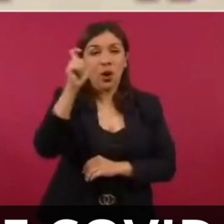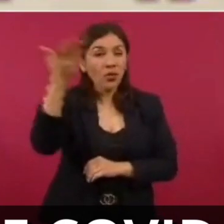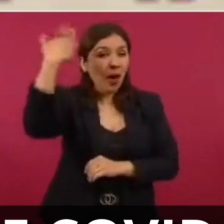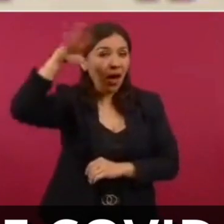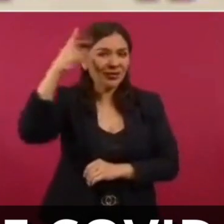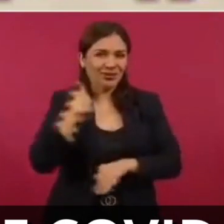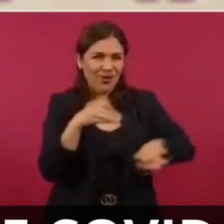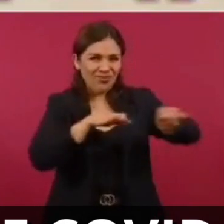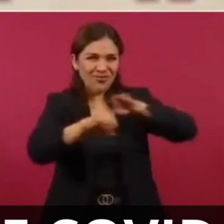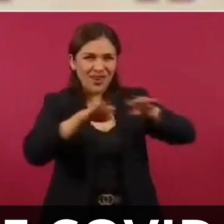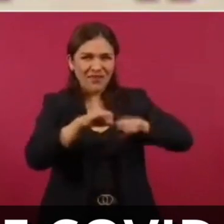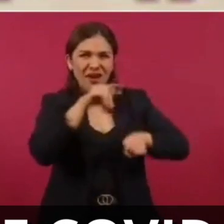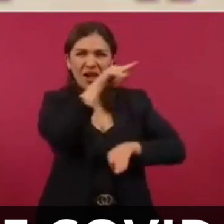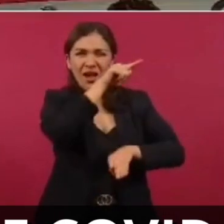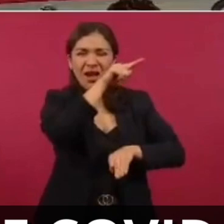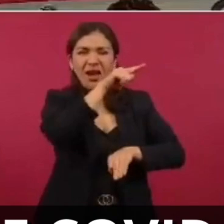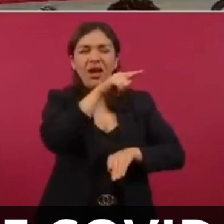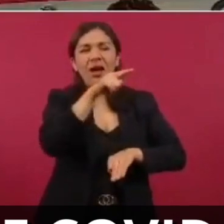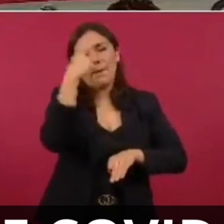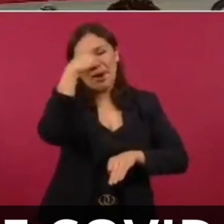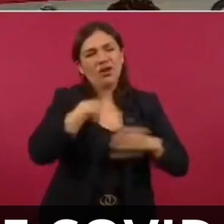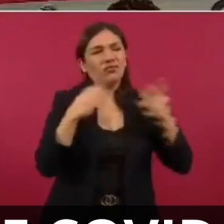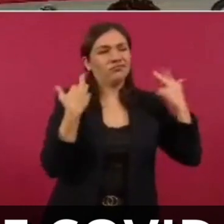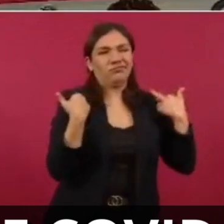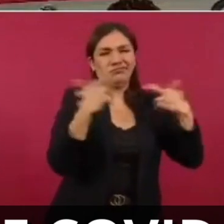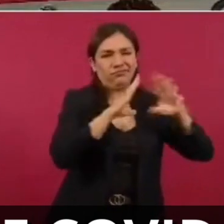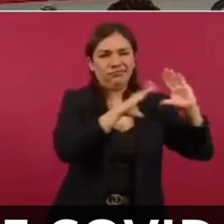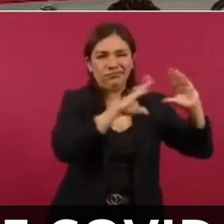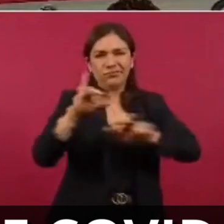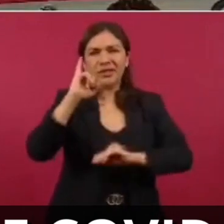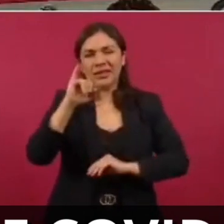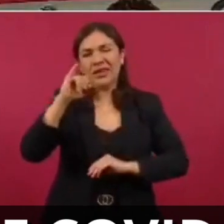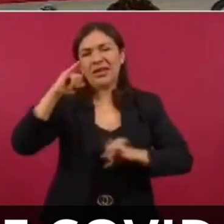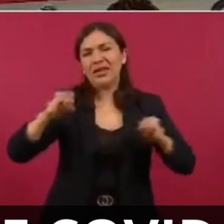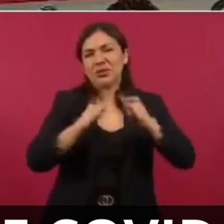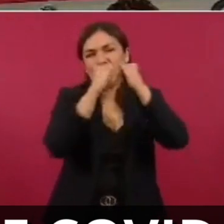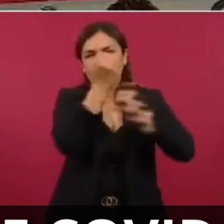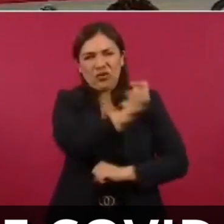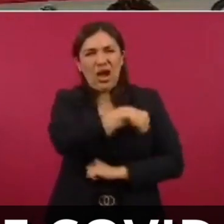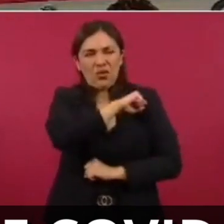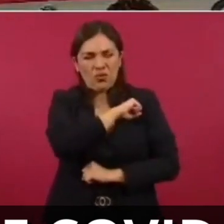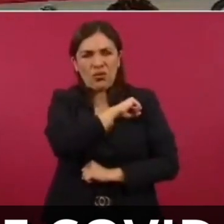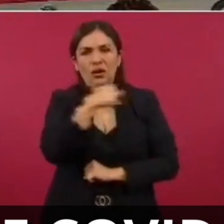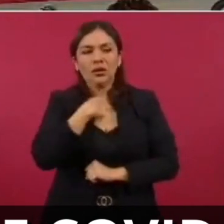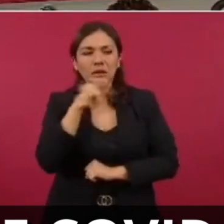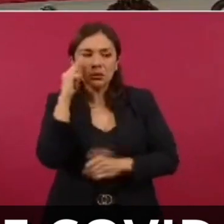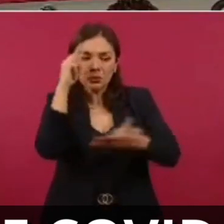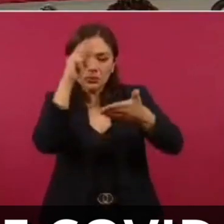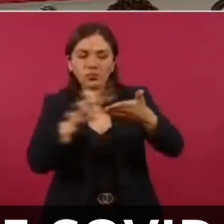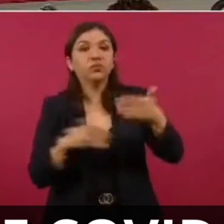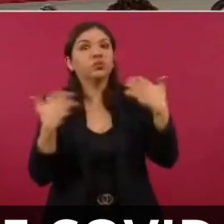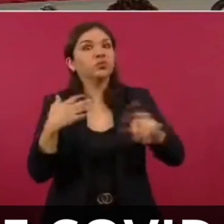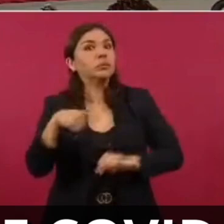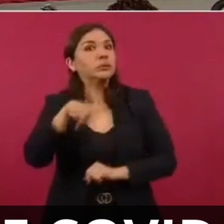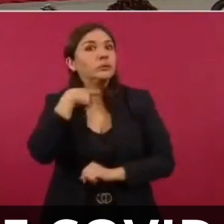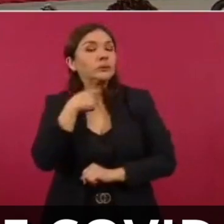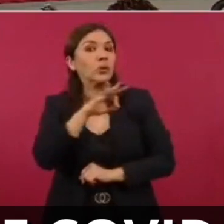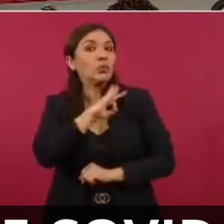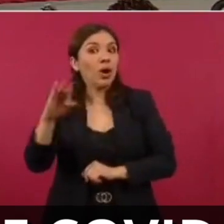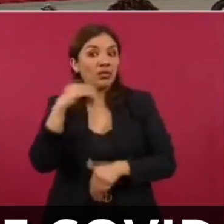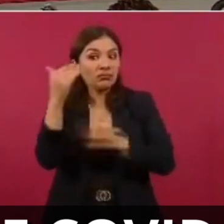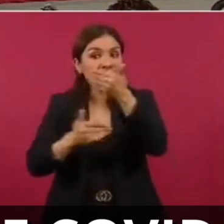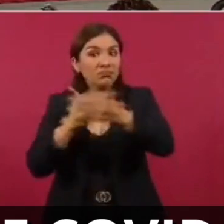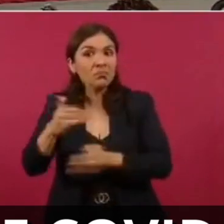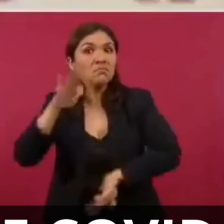trabajábamos en el campo académico, en el Instituto de Salud Pública, y veíamos venir el riesgo de un brote